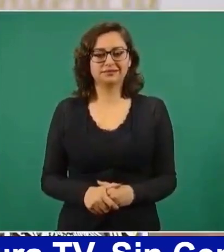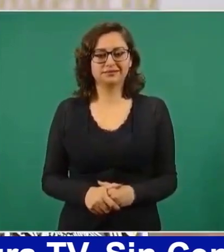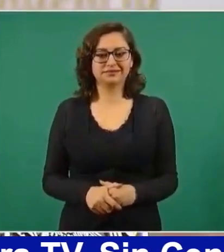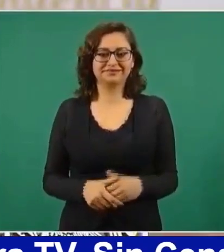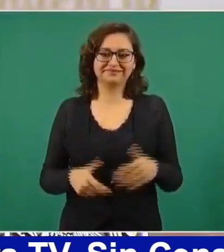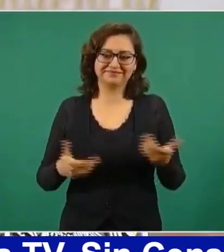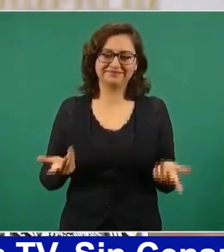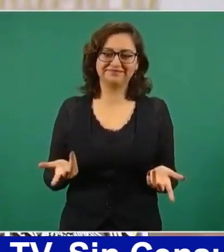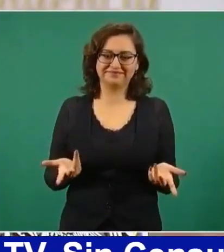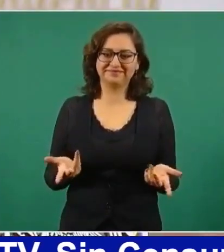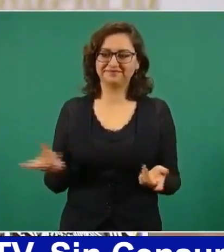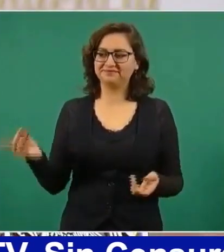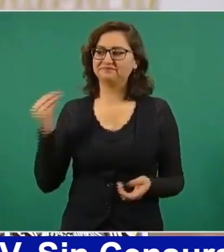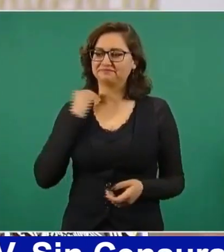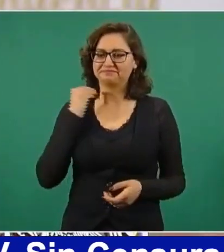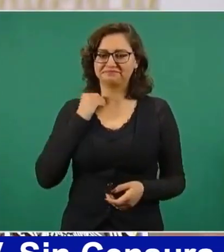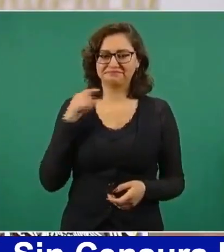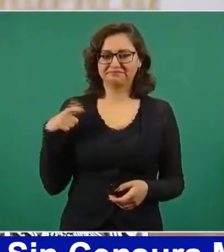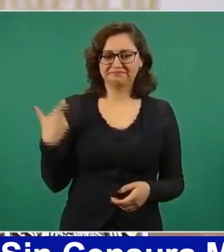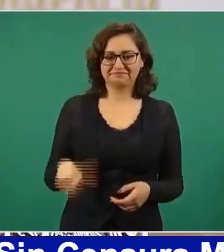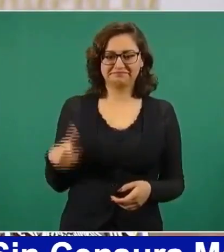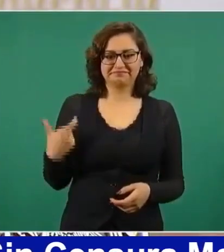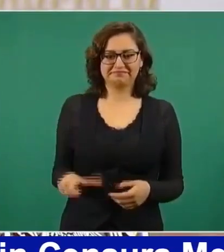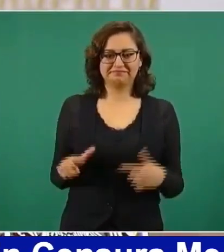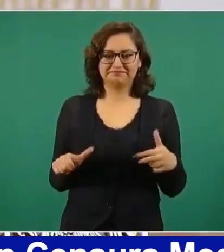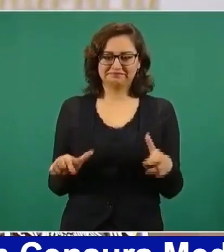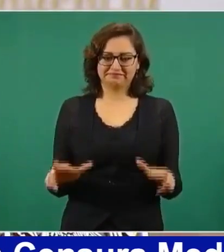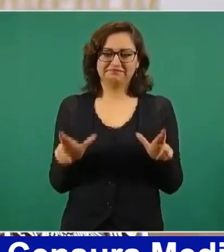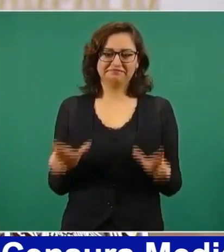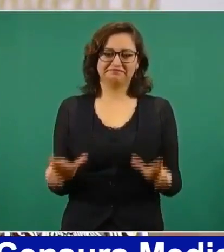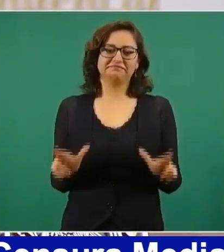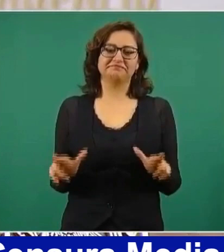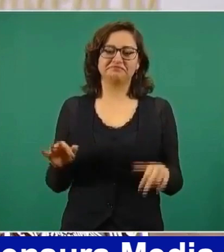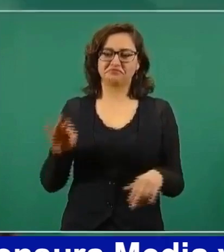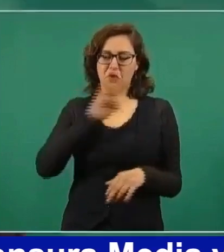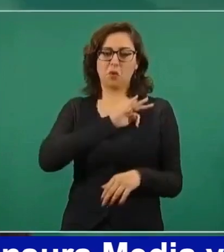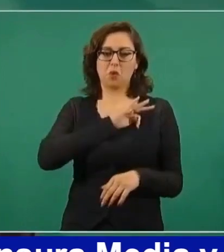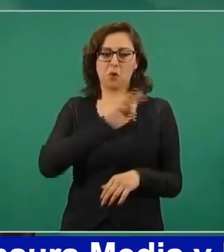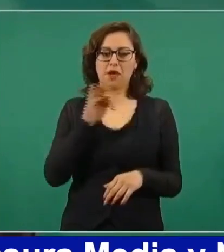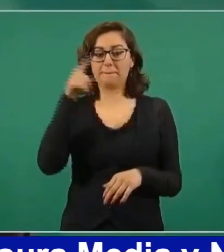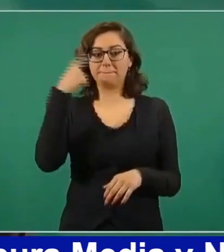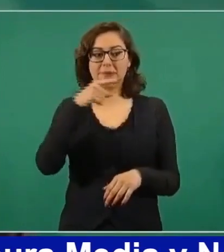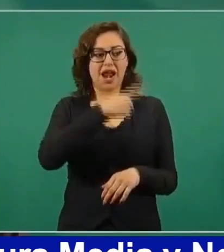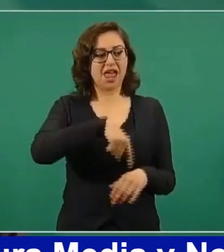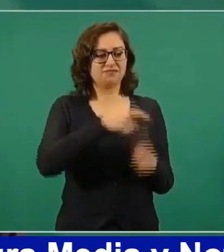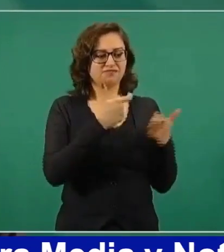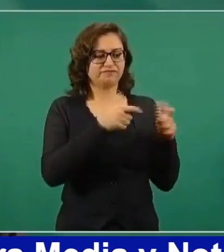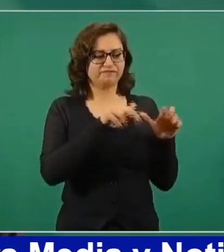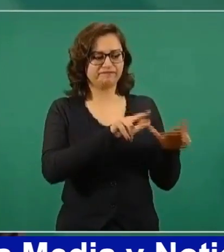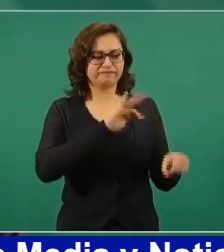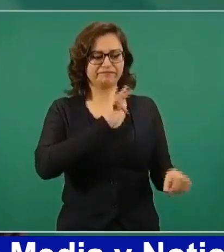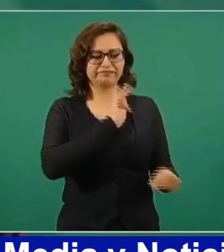defienden a los potentados. ¿Quién defiende al pueblo?